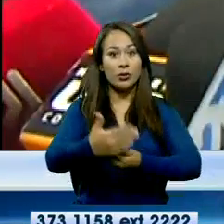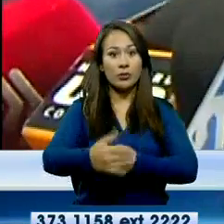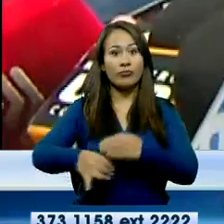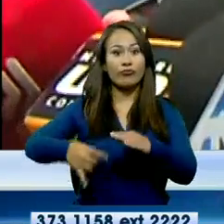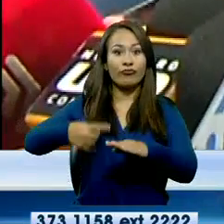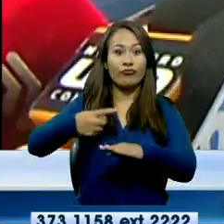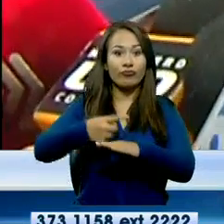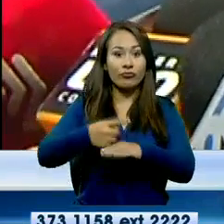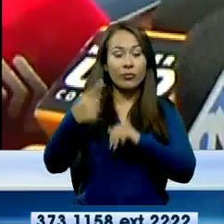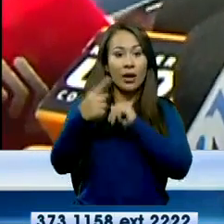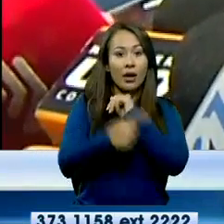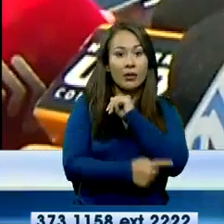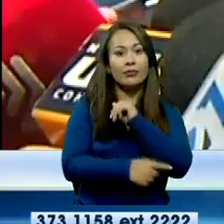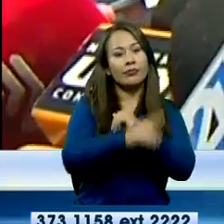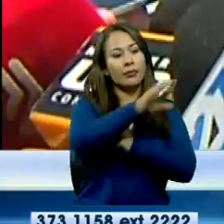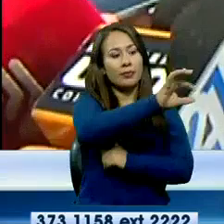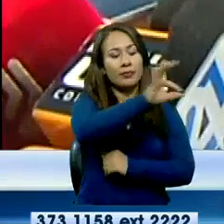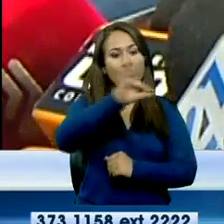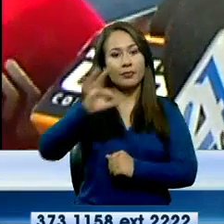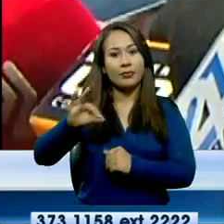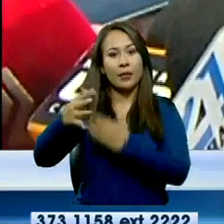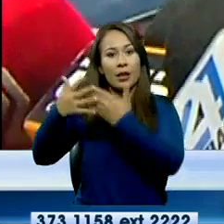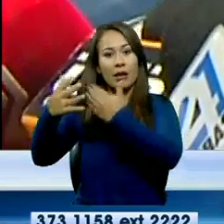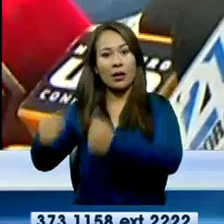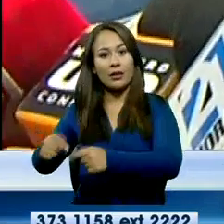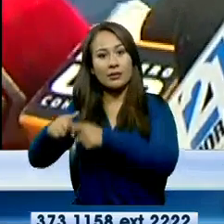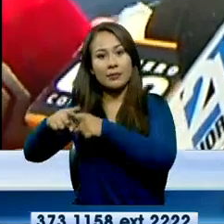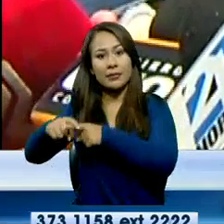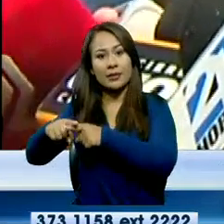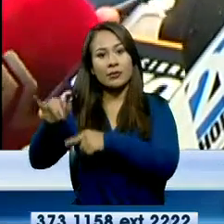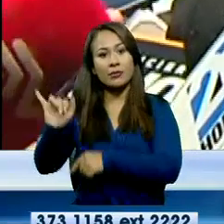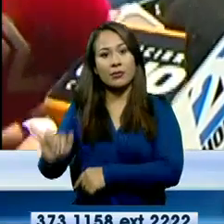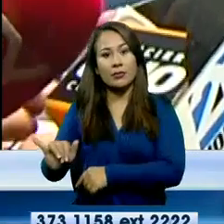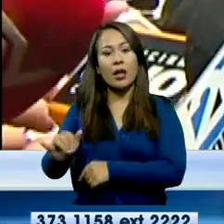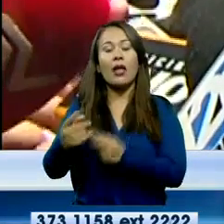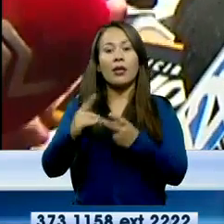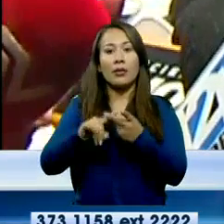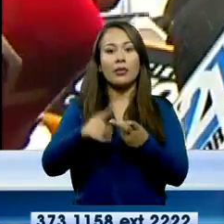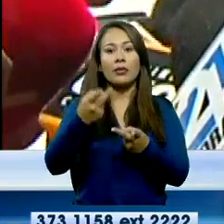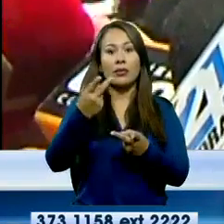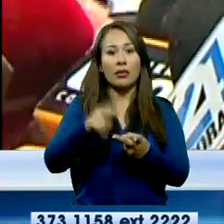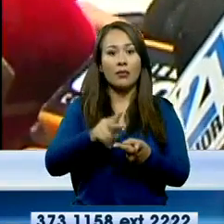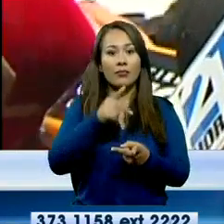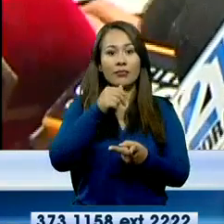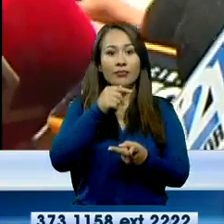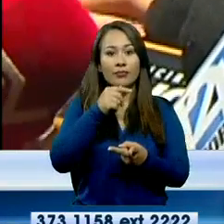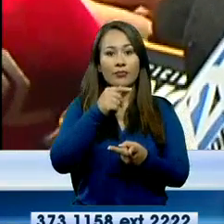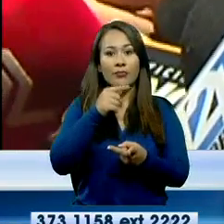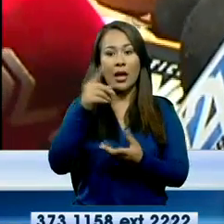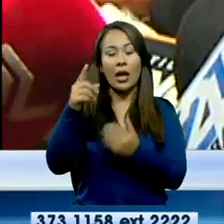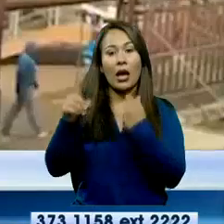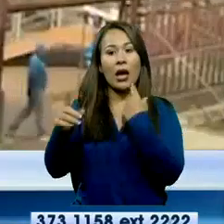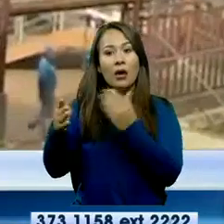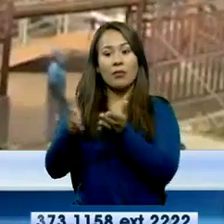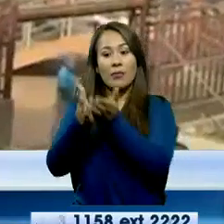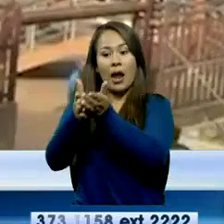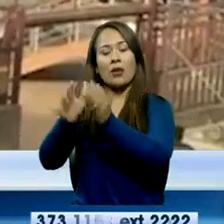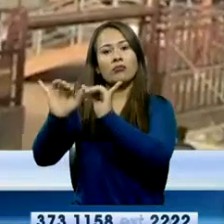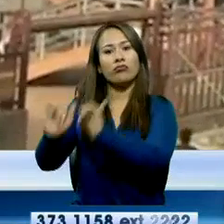prisión preventiva del ciudadano y del capitán hoy procesado, así como también se solicitó la incautación de la nave.